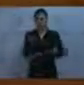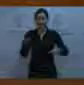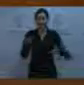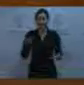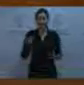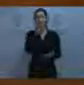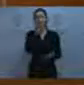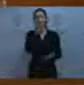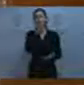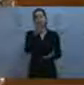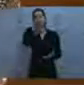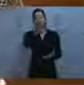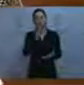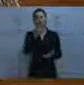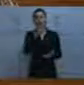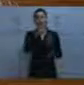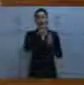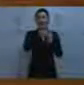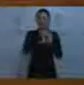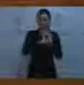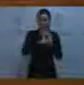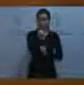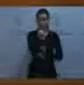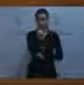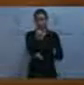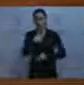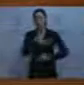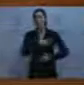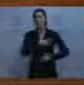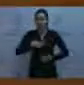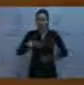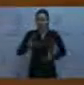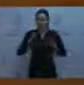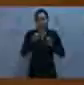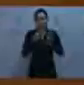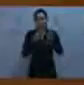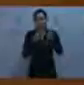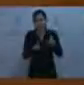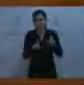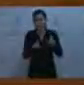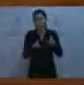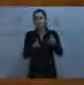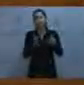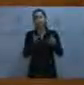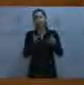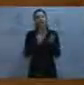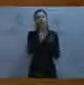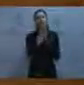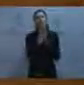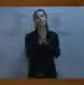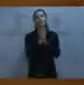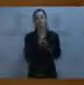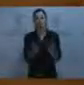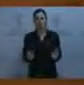y no sé si me amparará el reglamento, quisiera modificar esta pregunta en un ruego y, por